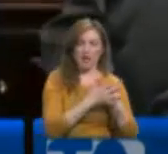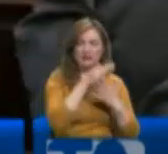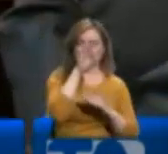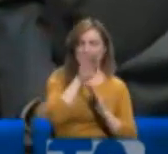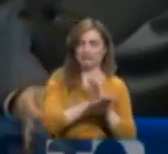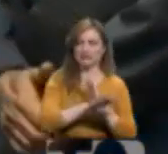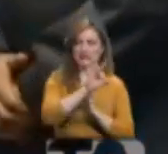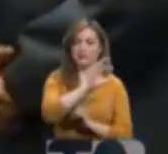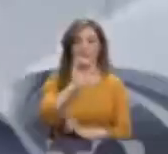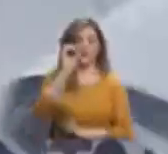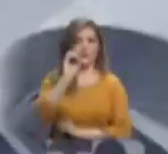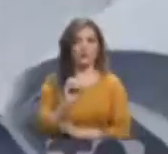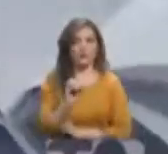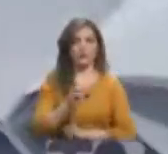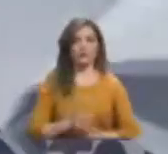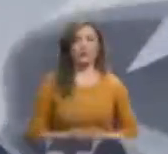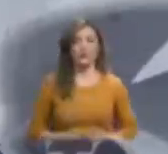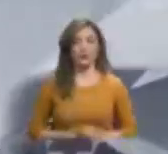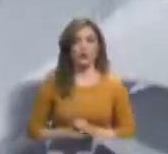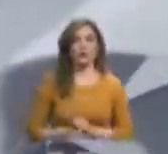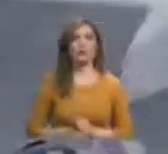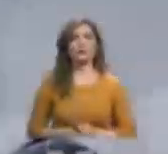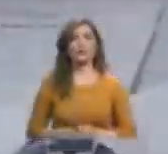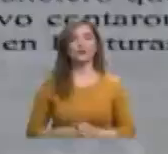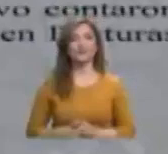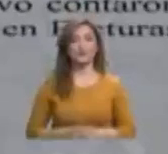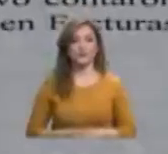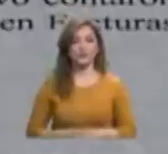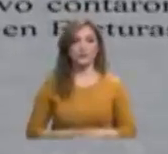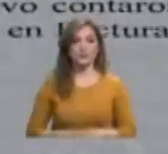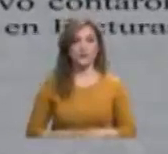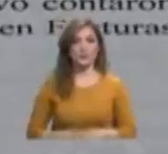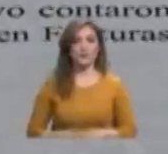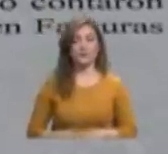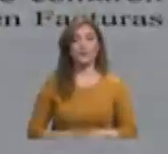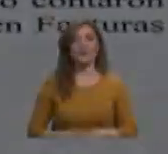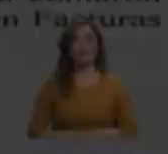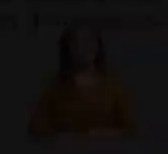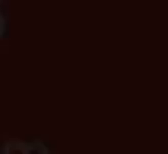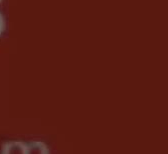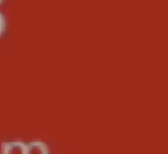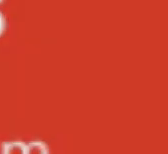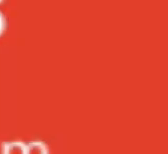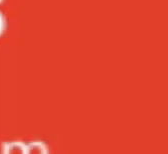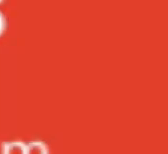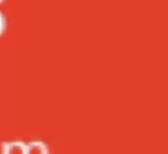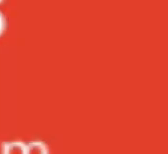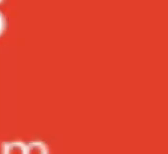del 90%. En Quito, Daniela Valencia, 24 horas.